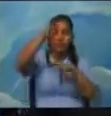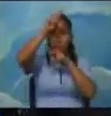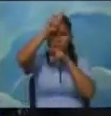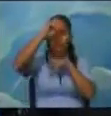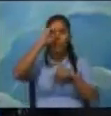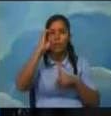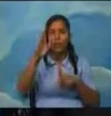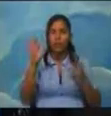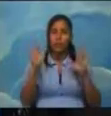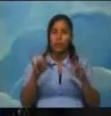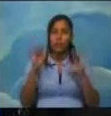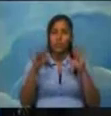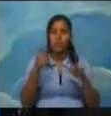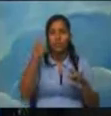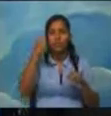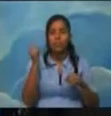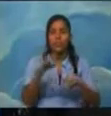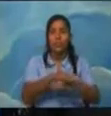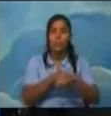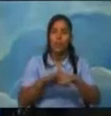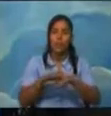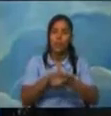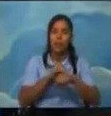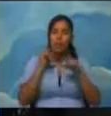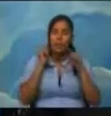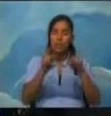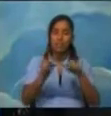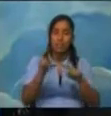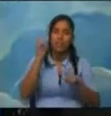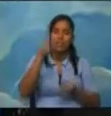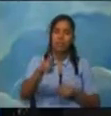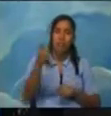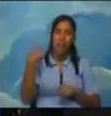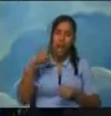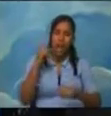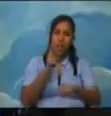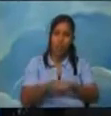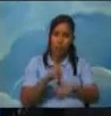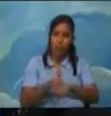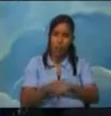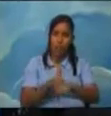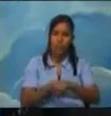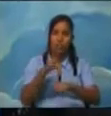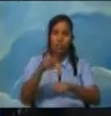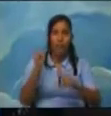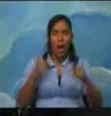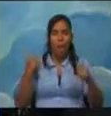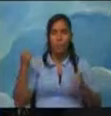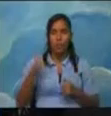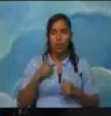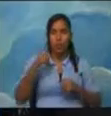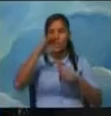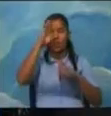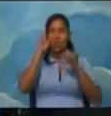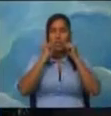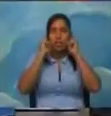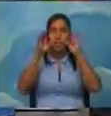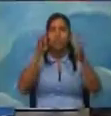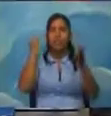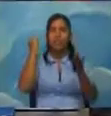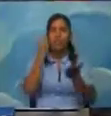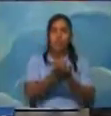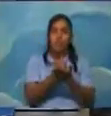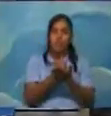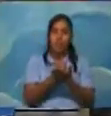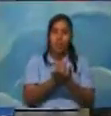fue misericordioso para perdonarle. Para usted también hay oportunidad. Aprovechela y que Dios le bendiga.